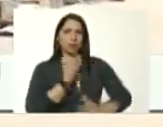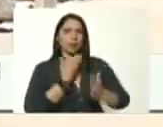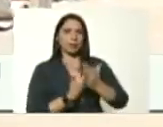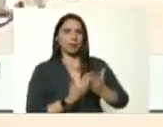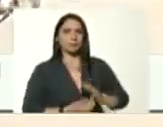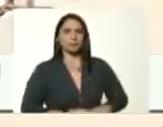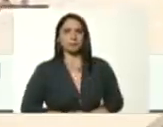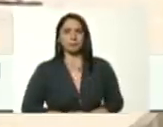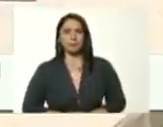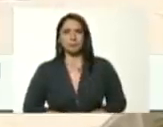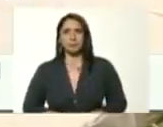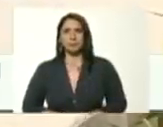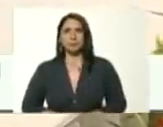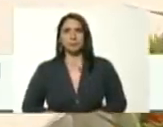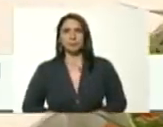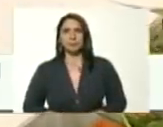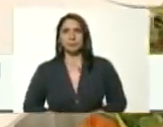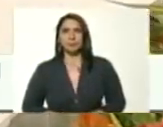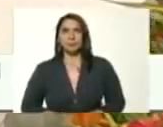que dios los bendiga